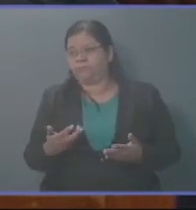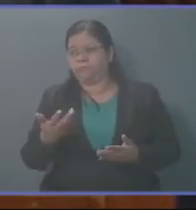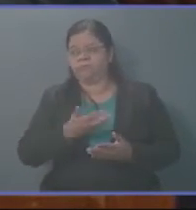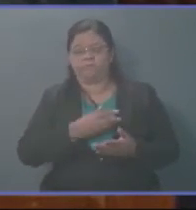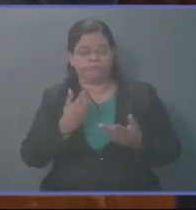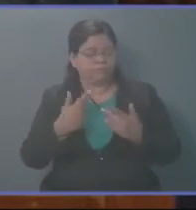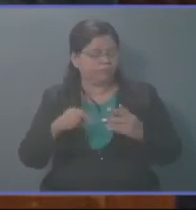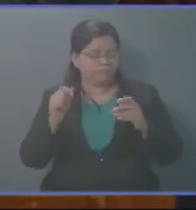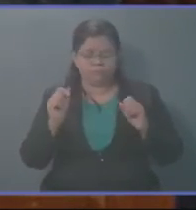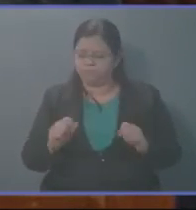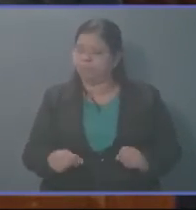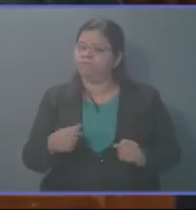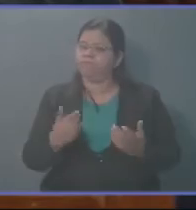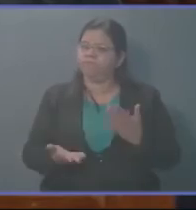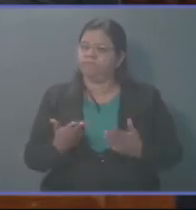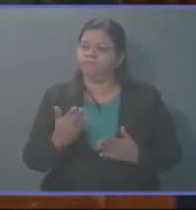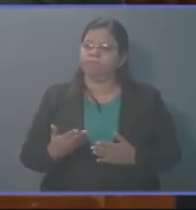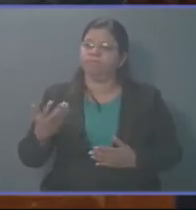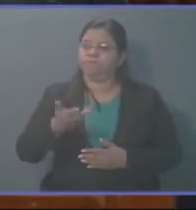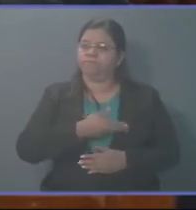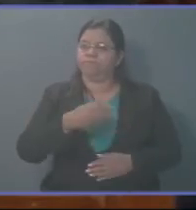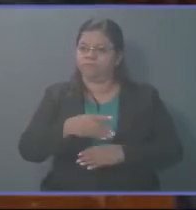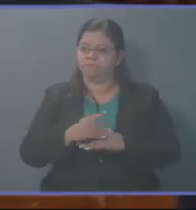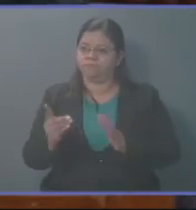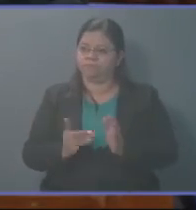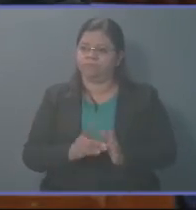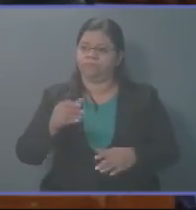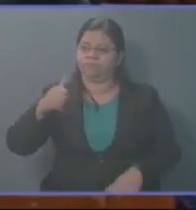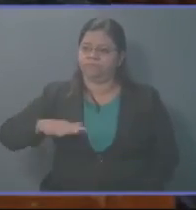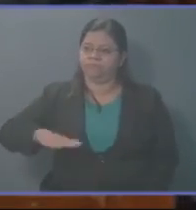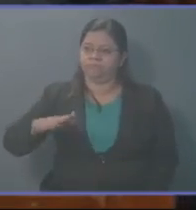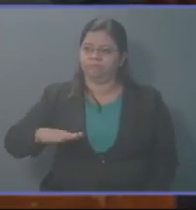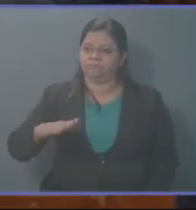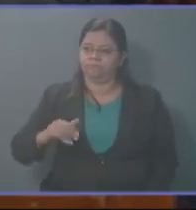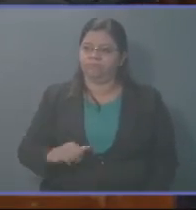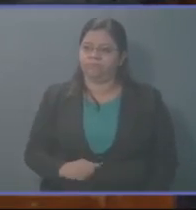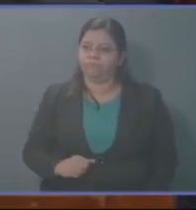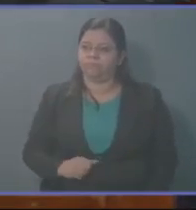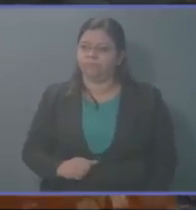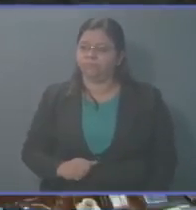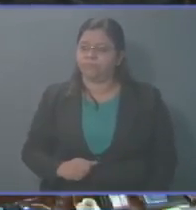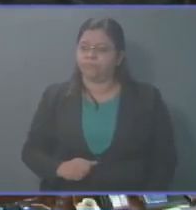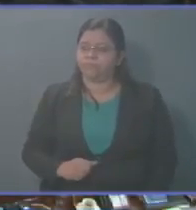diputados, los funcionarios públicos. Muchas gracias. Buenas tardes, compañeros diputados y diputadas.